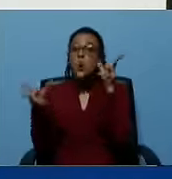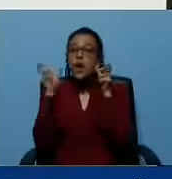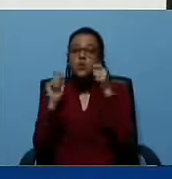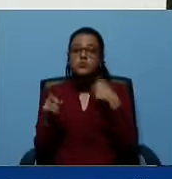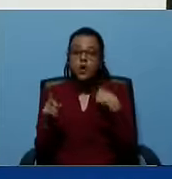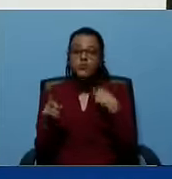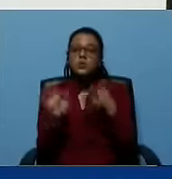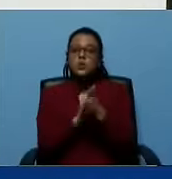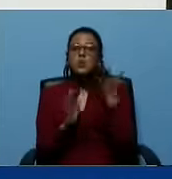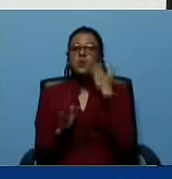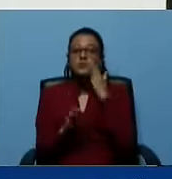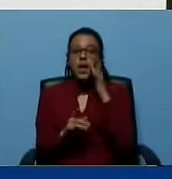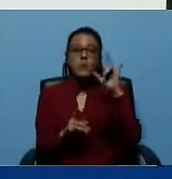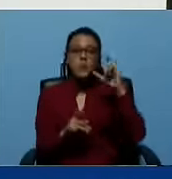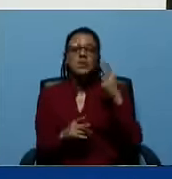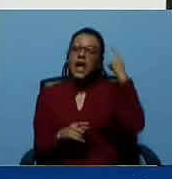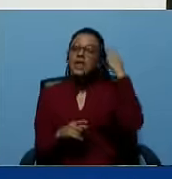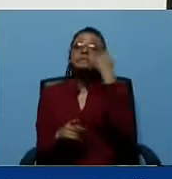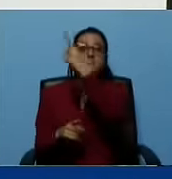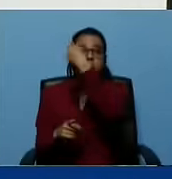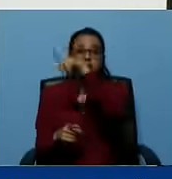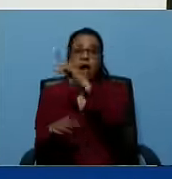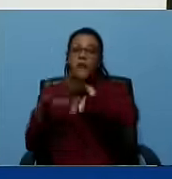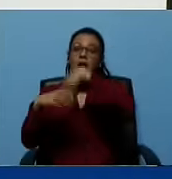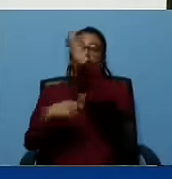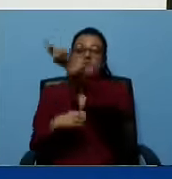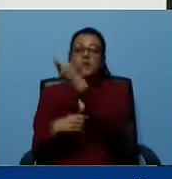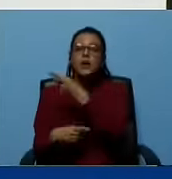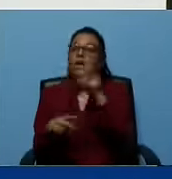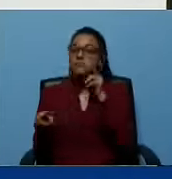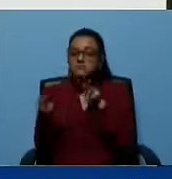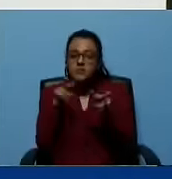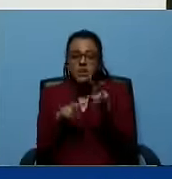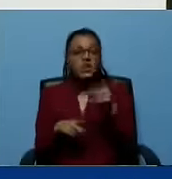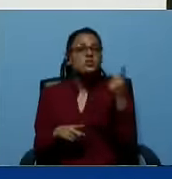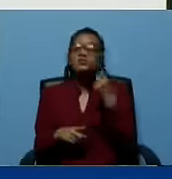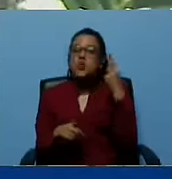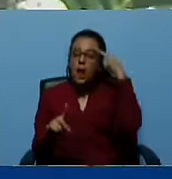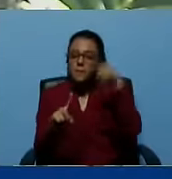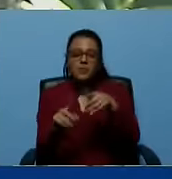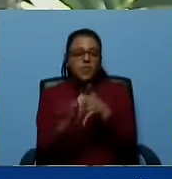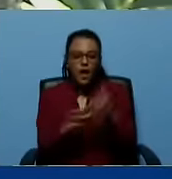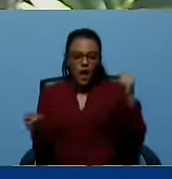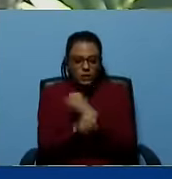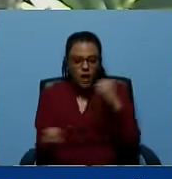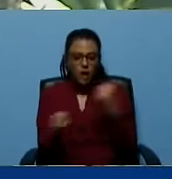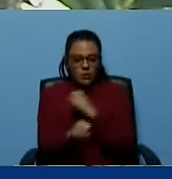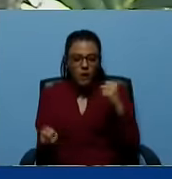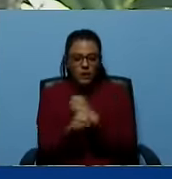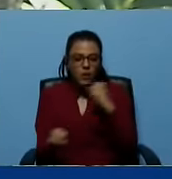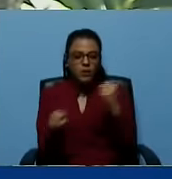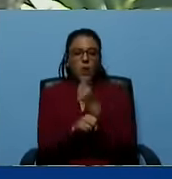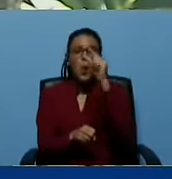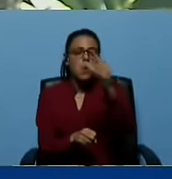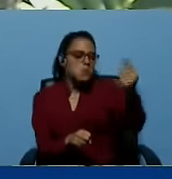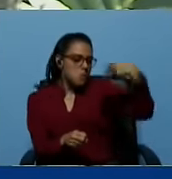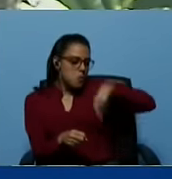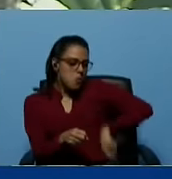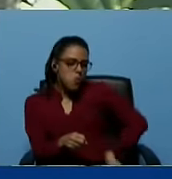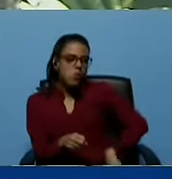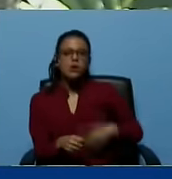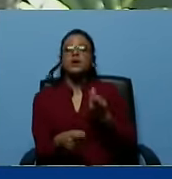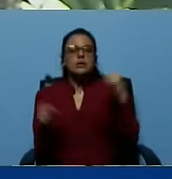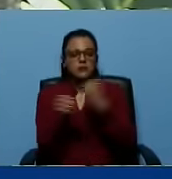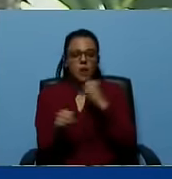Y saben que allá están y viven solo para trabajar y sobrevivir. Producto